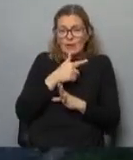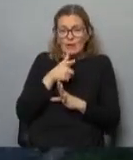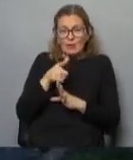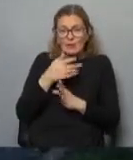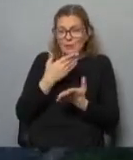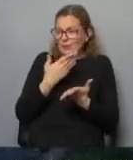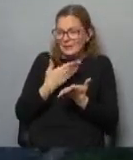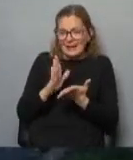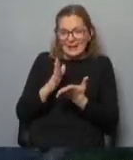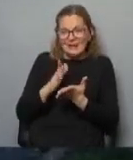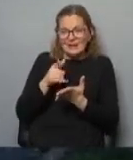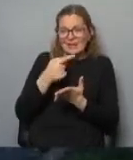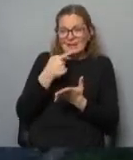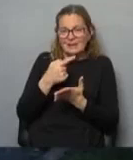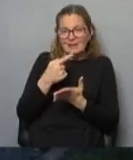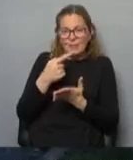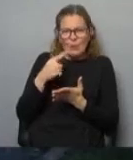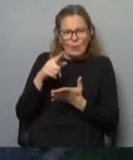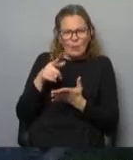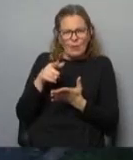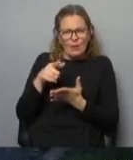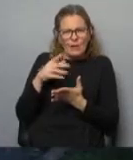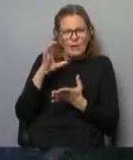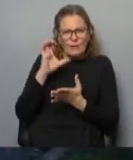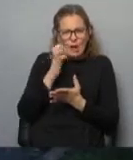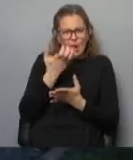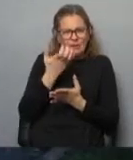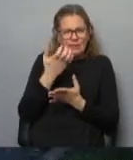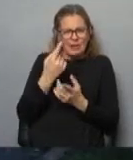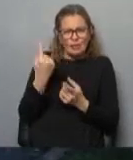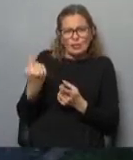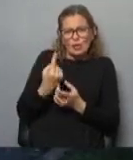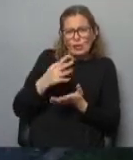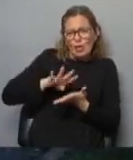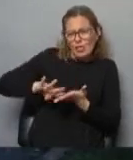que es lo que llamamos la lógica manicomial que es la violencia el aislamiento y dejar solo a la persona